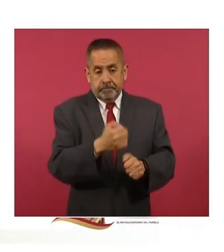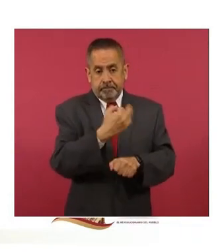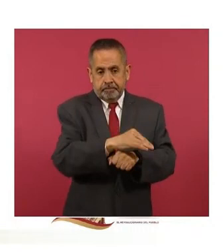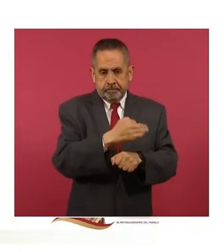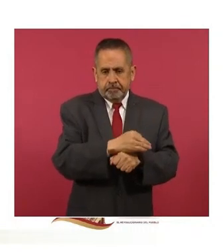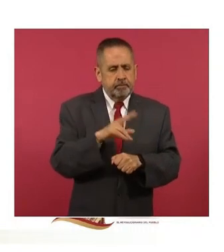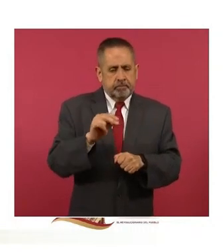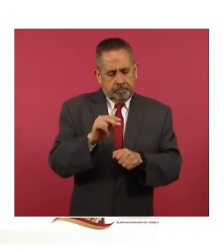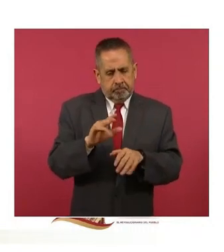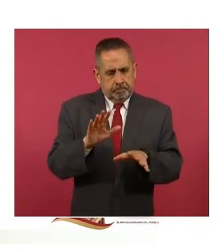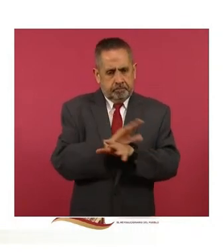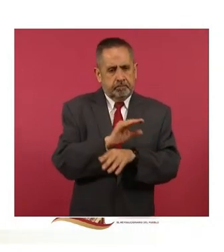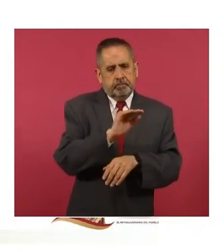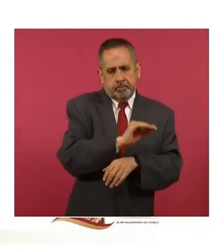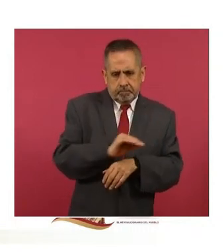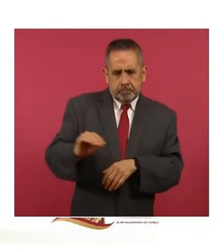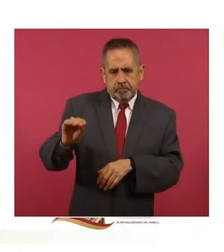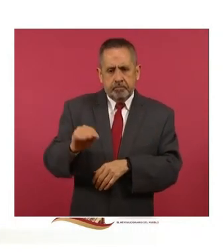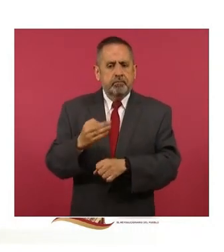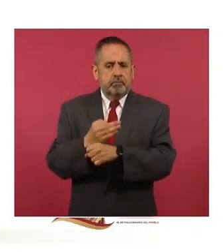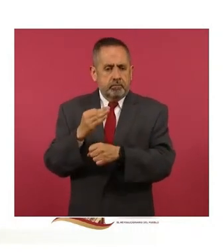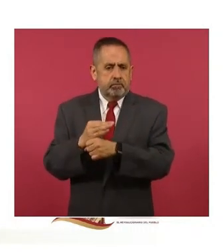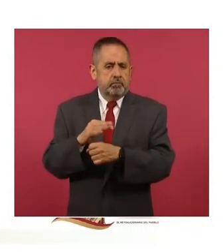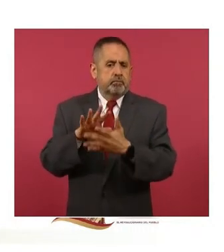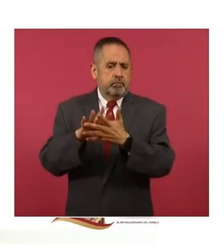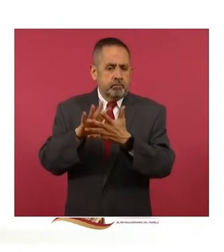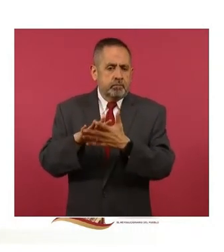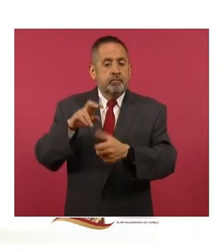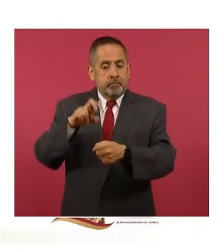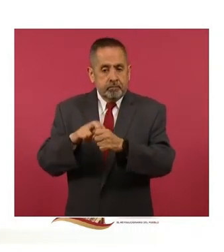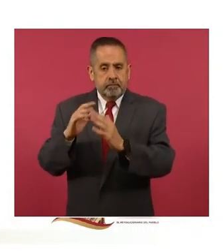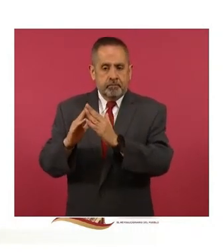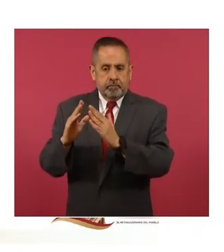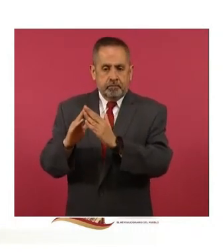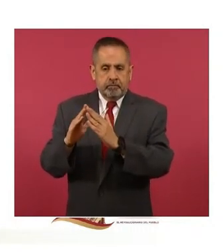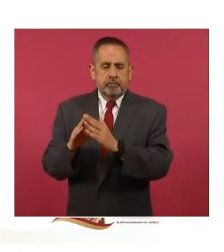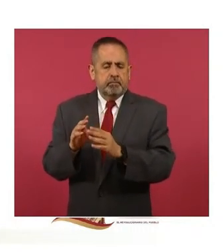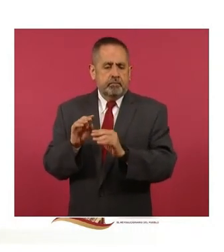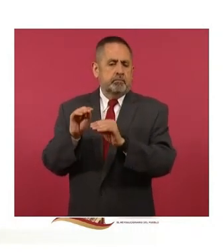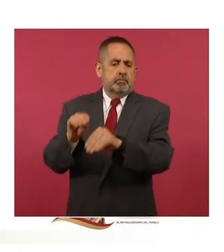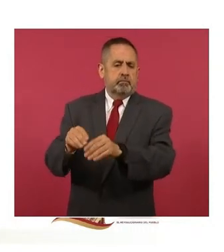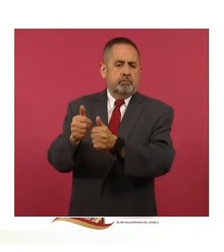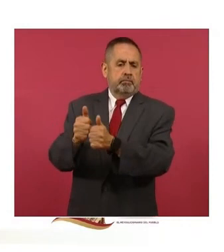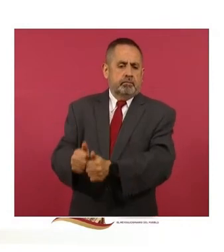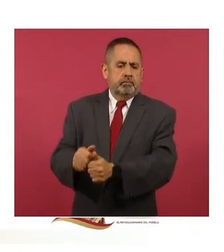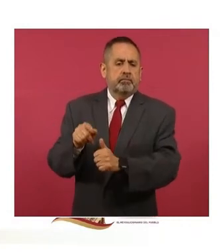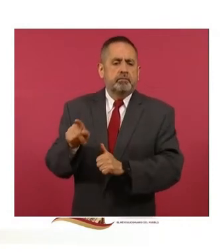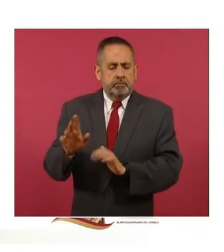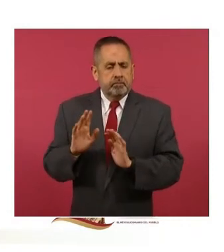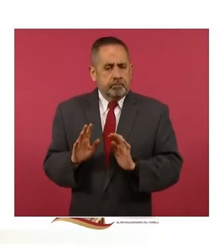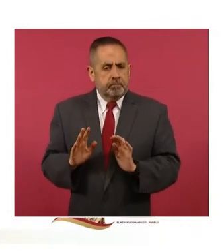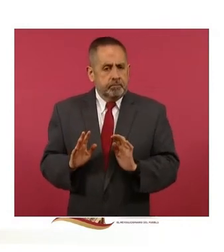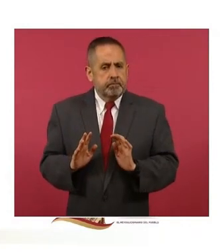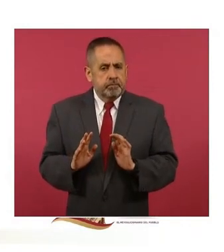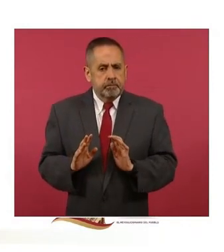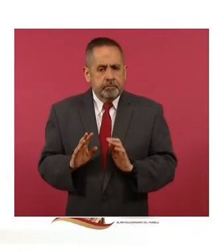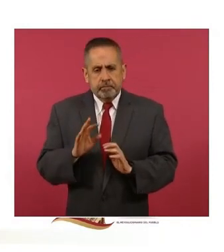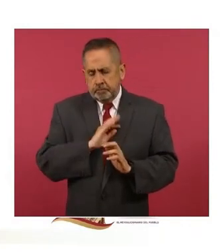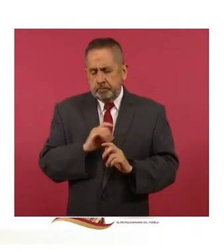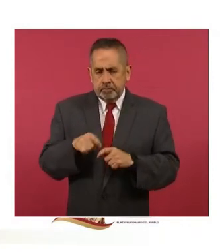oficiosa, que estaba él precisamente en un penal de ese estado y le